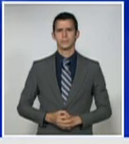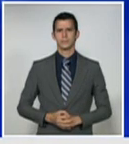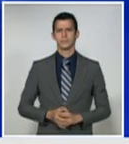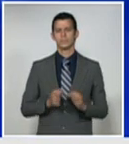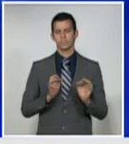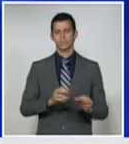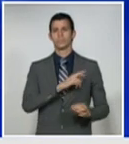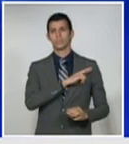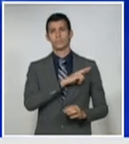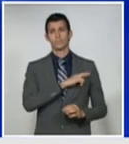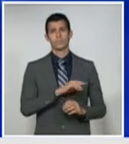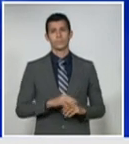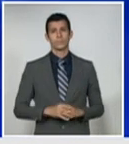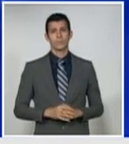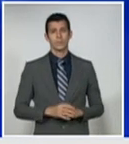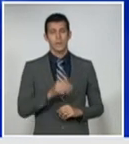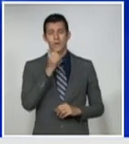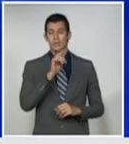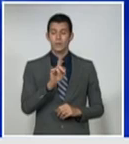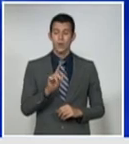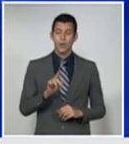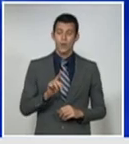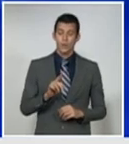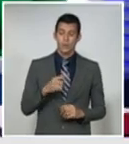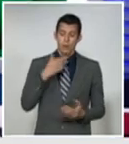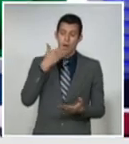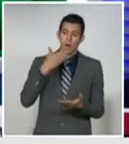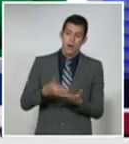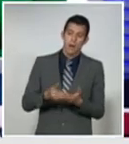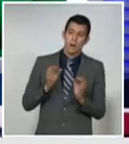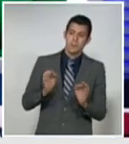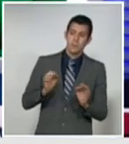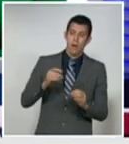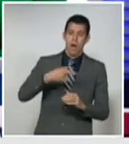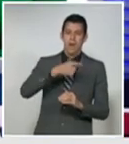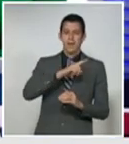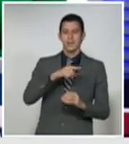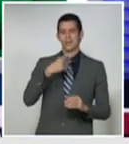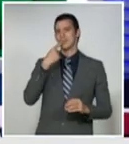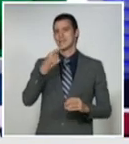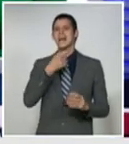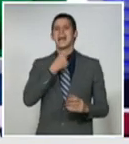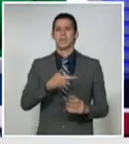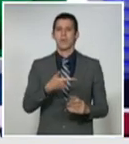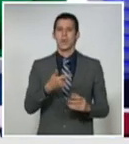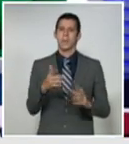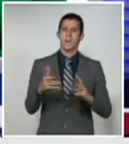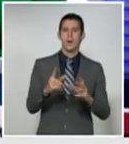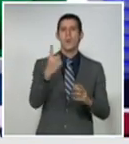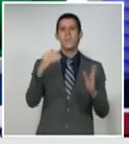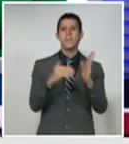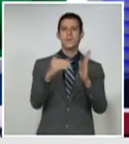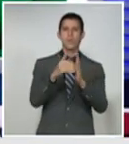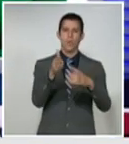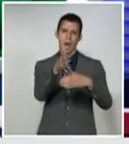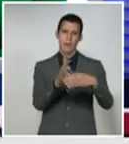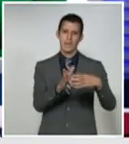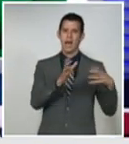impresionante, porque ayer, por ejemplo, ya no, fíjense que yo decía, no, medio millón, más o menos. No, es que ya ayer fueron